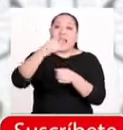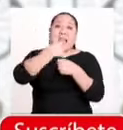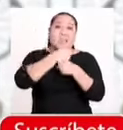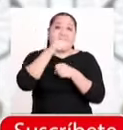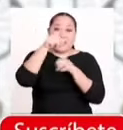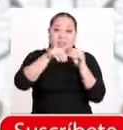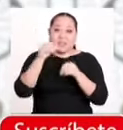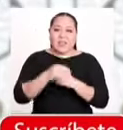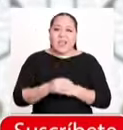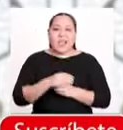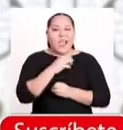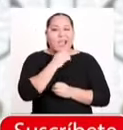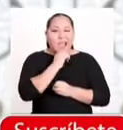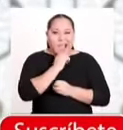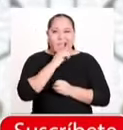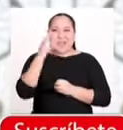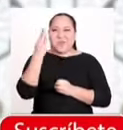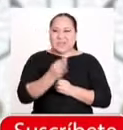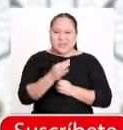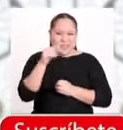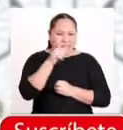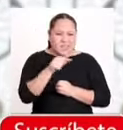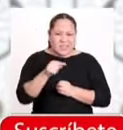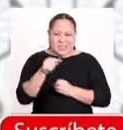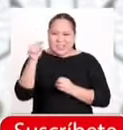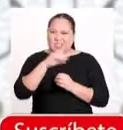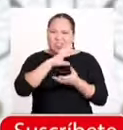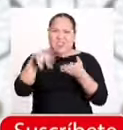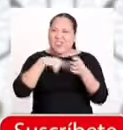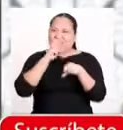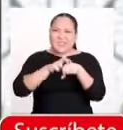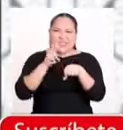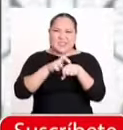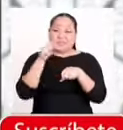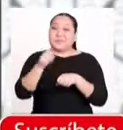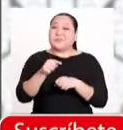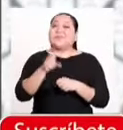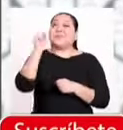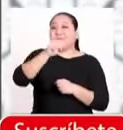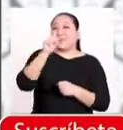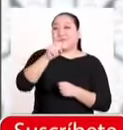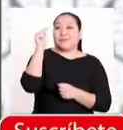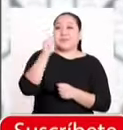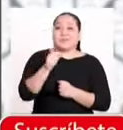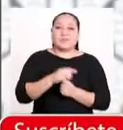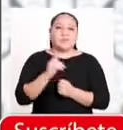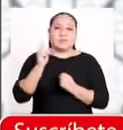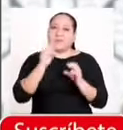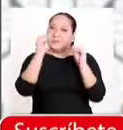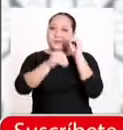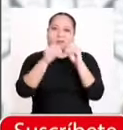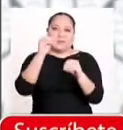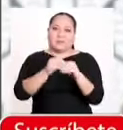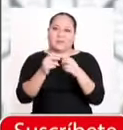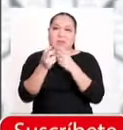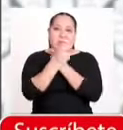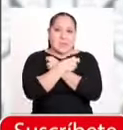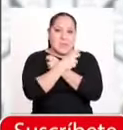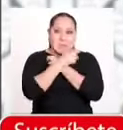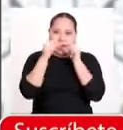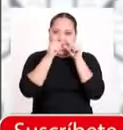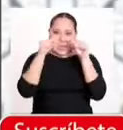¡Es verdad! ¡Es todo muy orgánico! Y desde luego, no se pueden poner huesos,